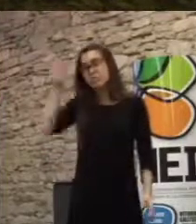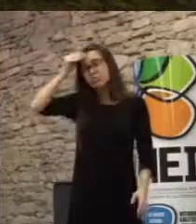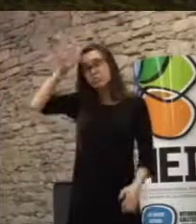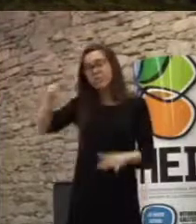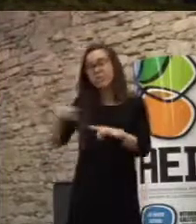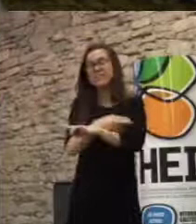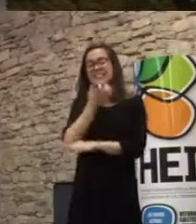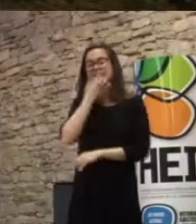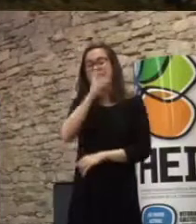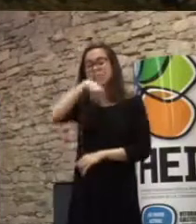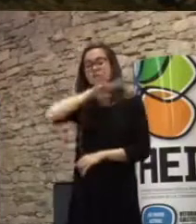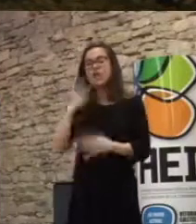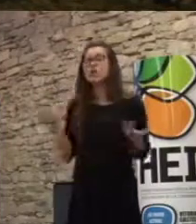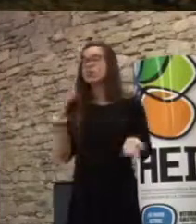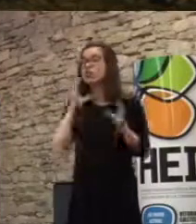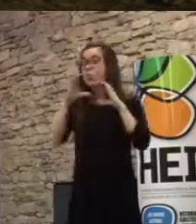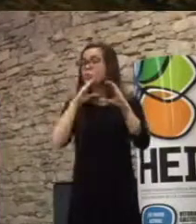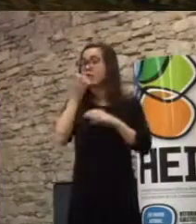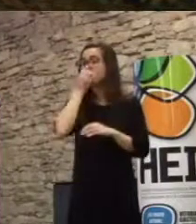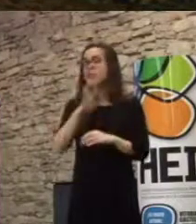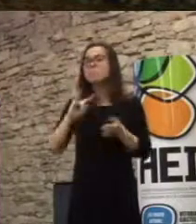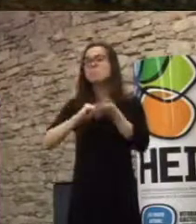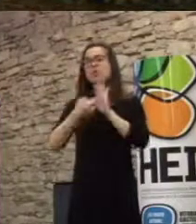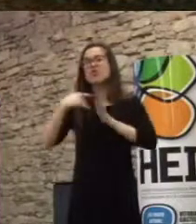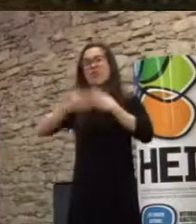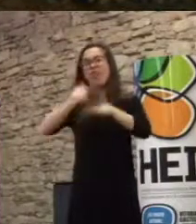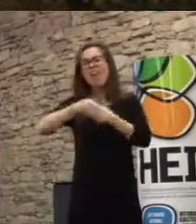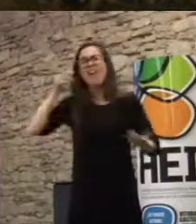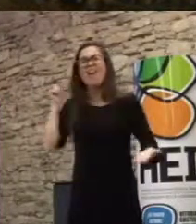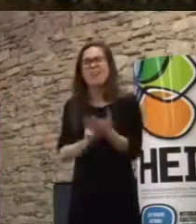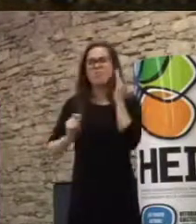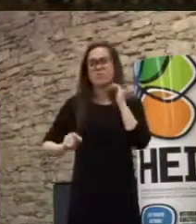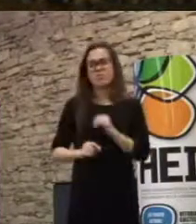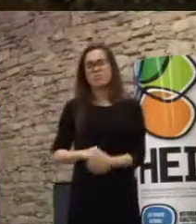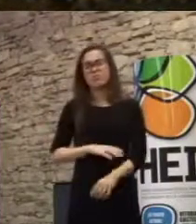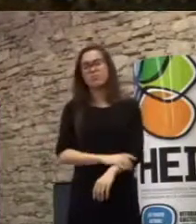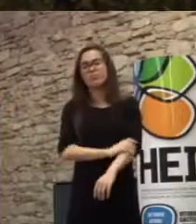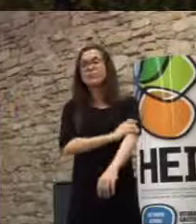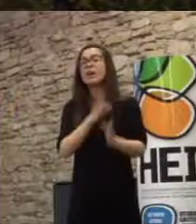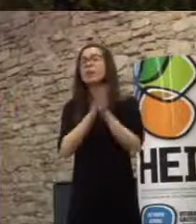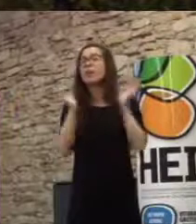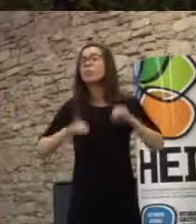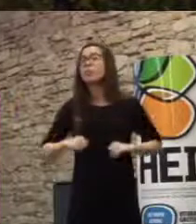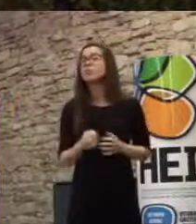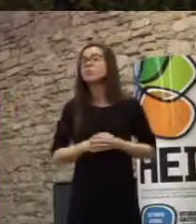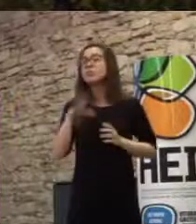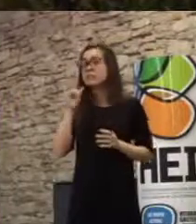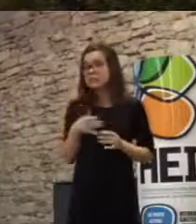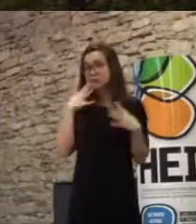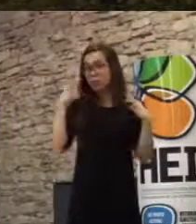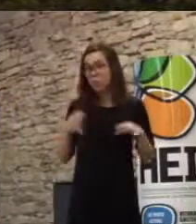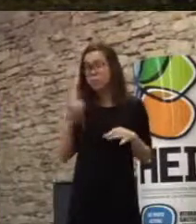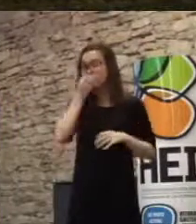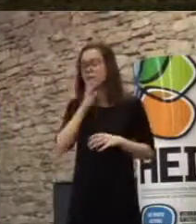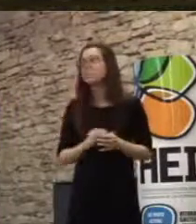siendo específicos en la comunicación el proyecto va a ir mucho mucho más rápido de acuerdo seguro es perfecto